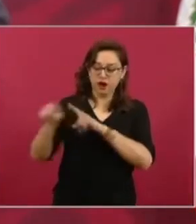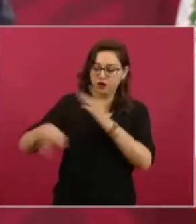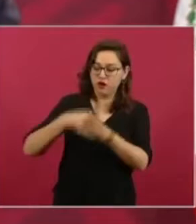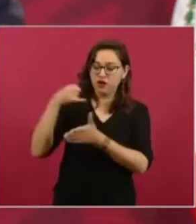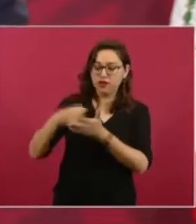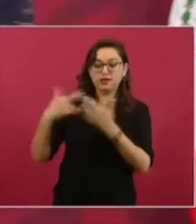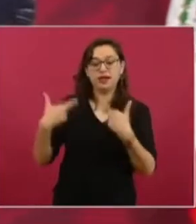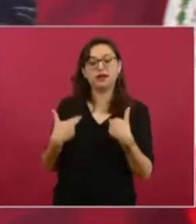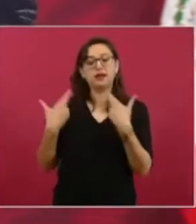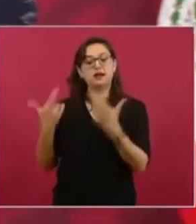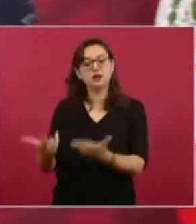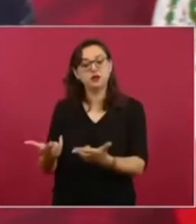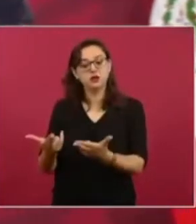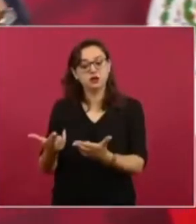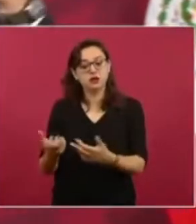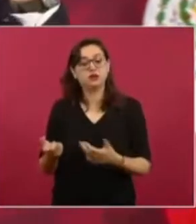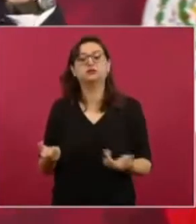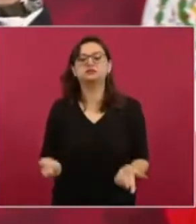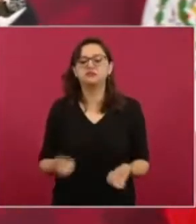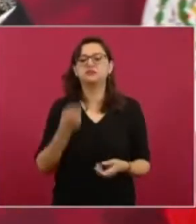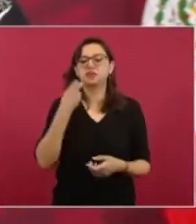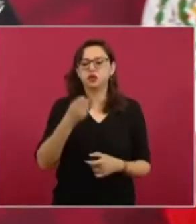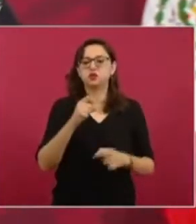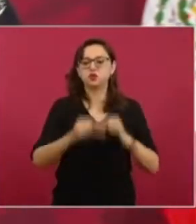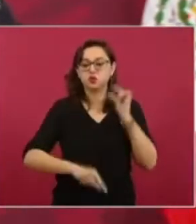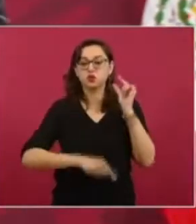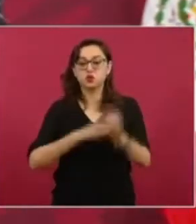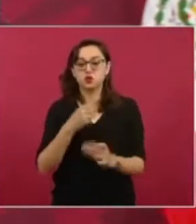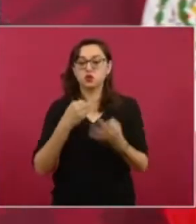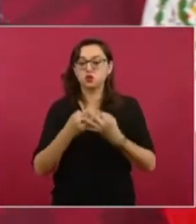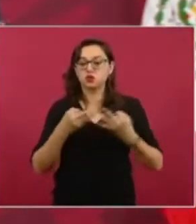Entonces, así se entregó.